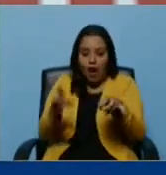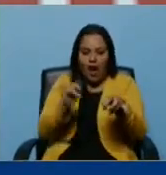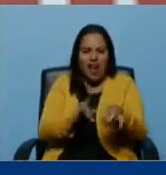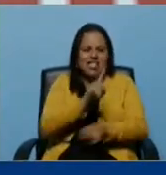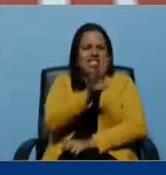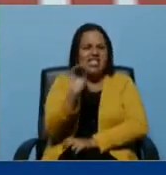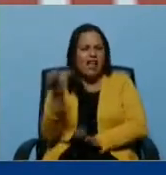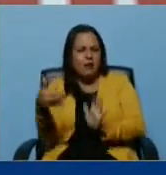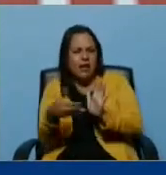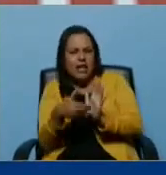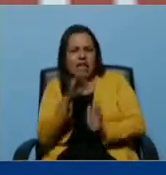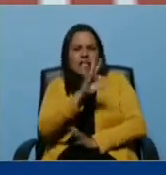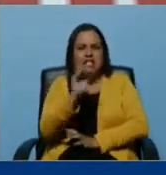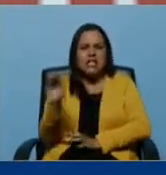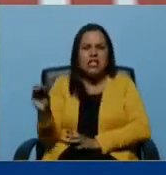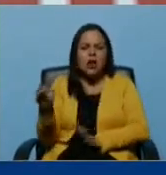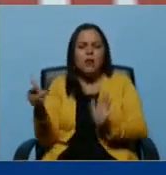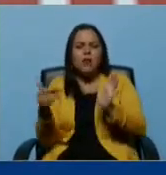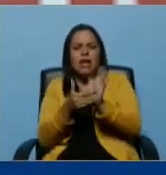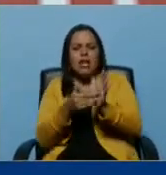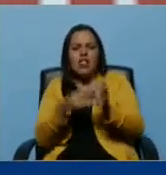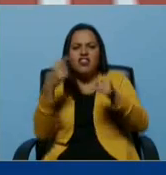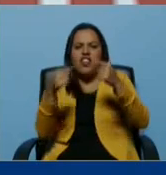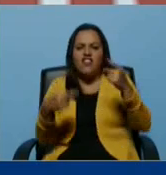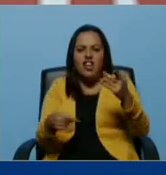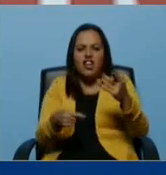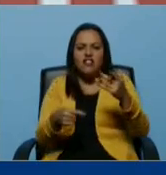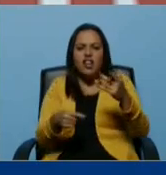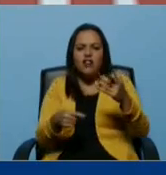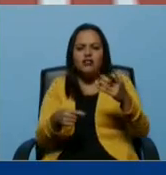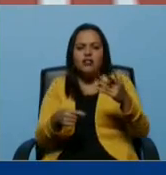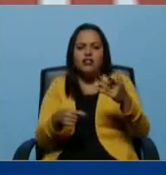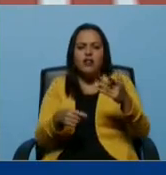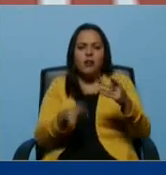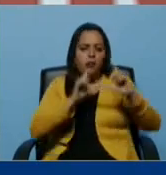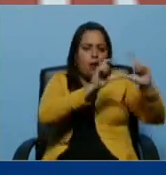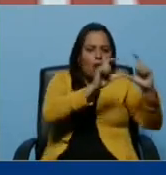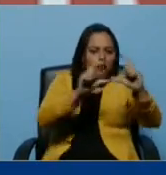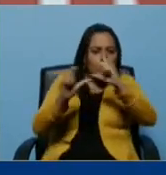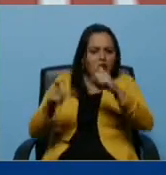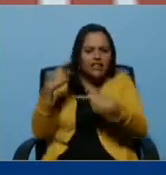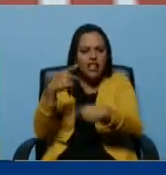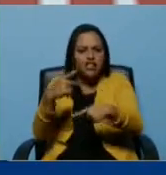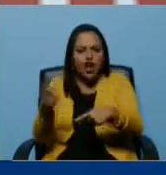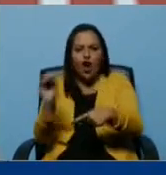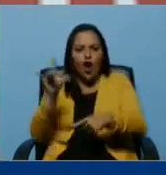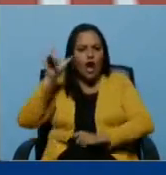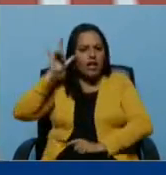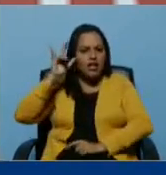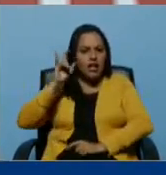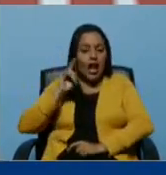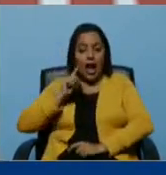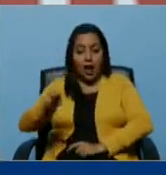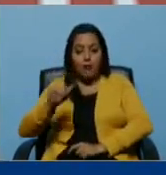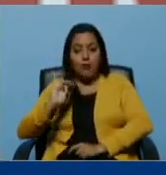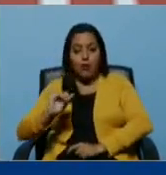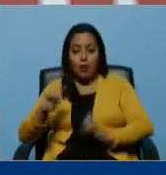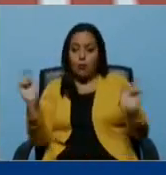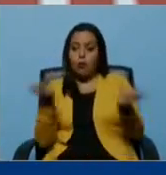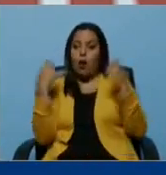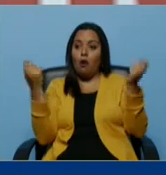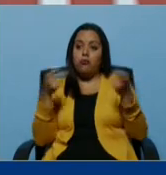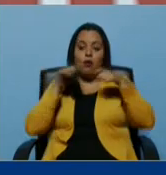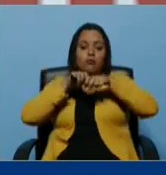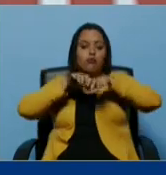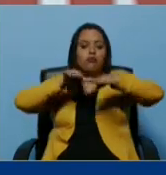200.000, 300.000 cuentas de TikTok, o controlan las cuentas de Instagram, y a través de allí es donde hacen